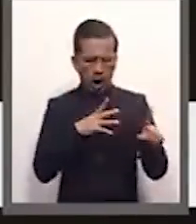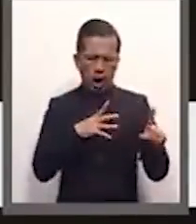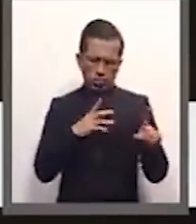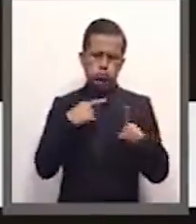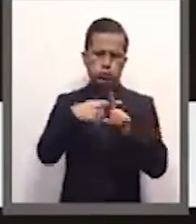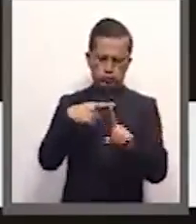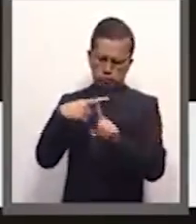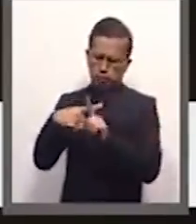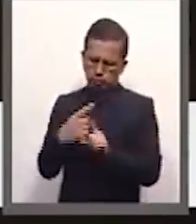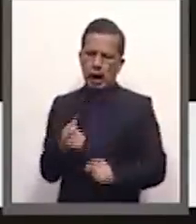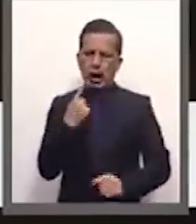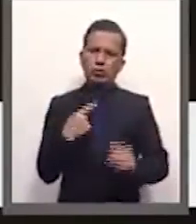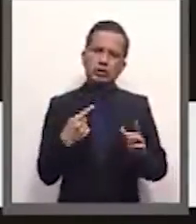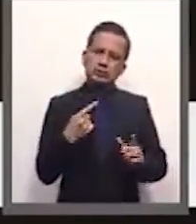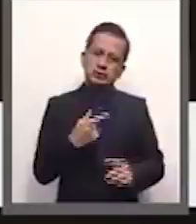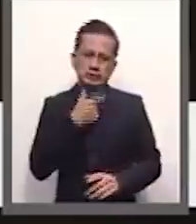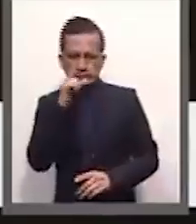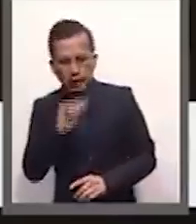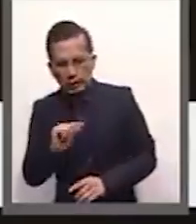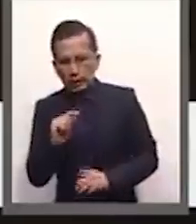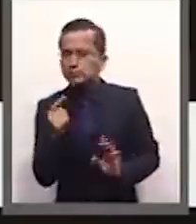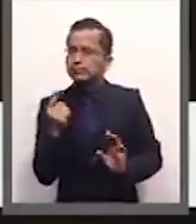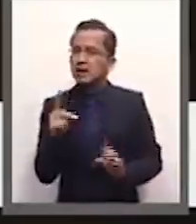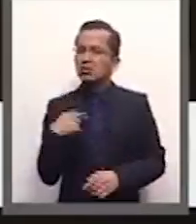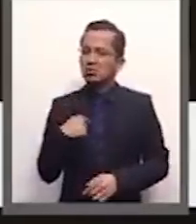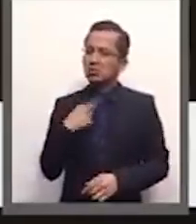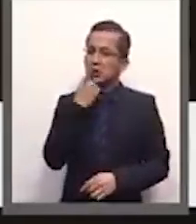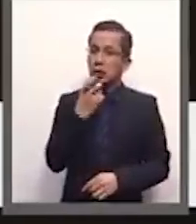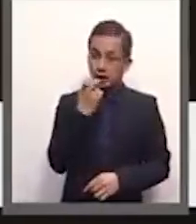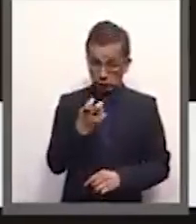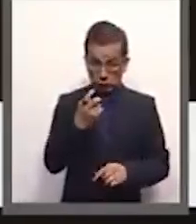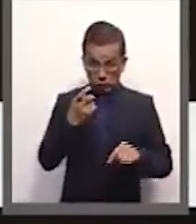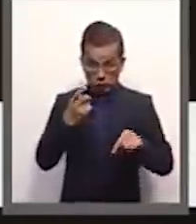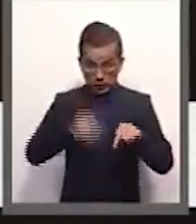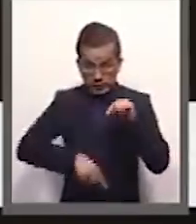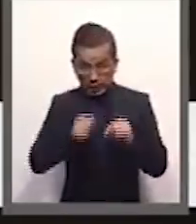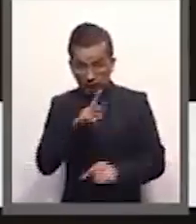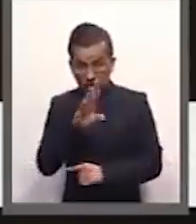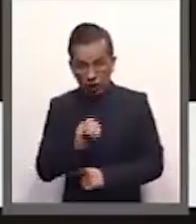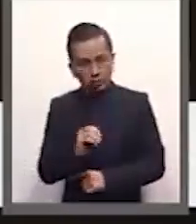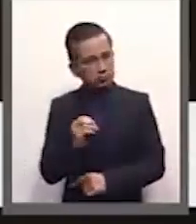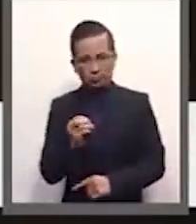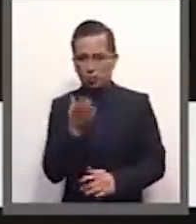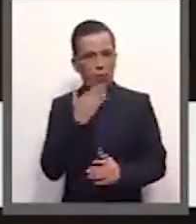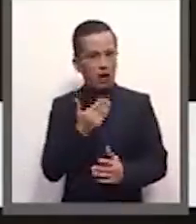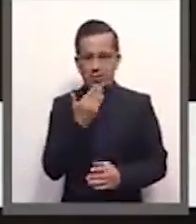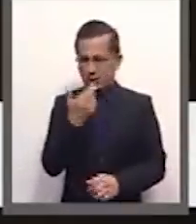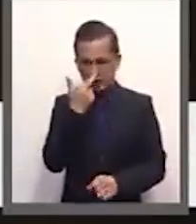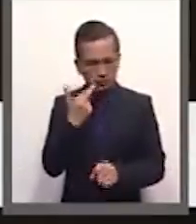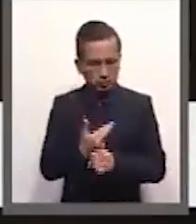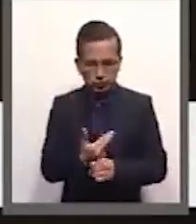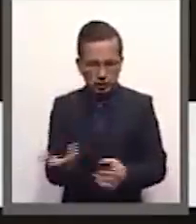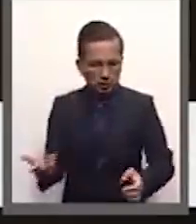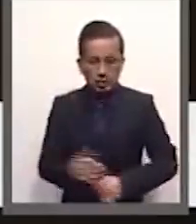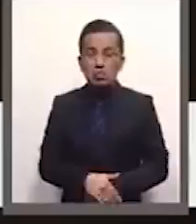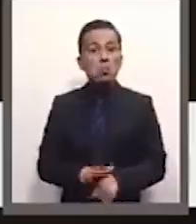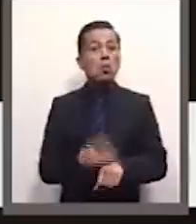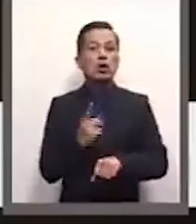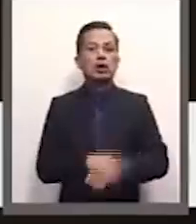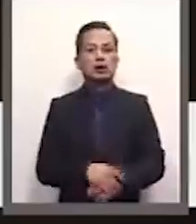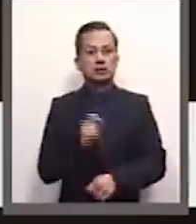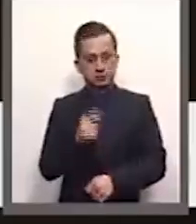es un acto de irresponsabilidad retirar el fuero. Porque aunque quede en la protección de la